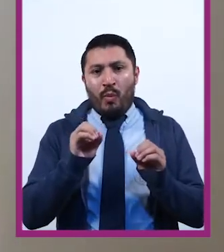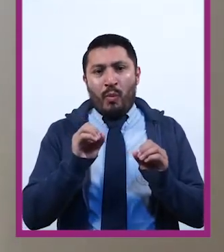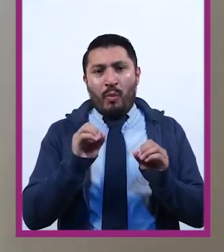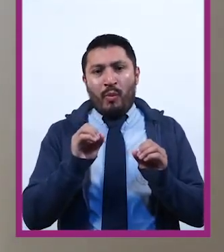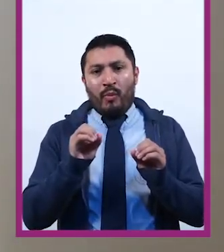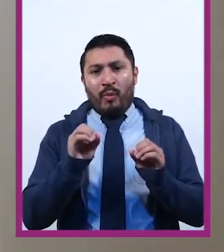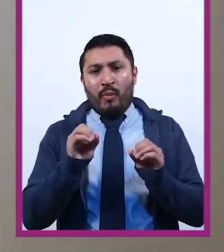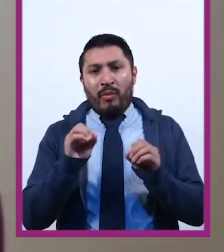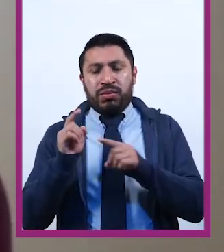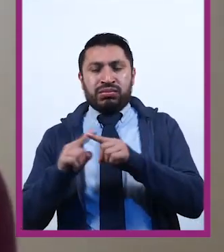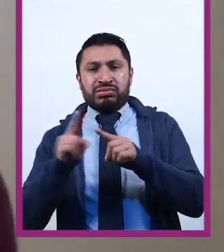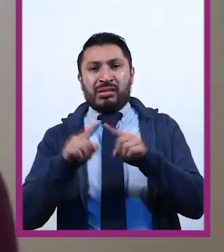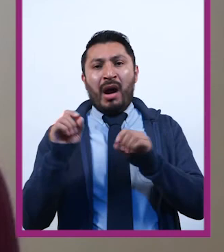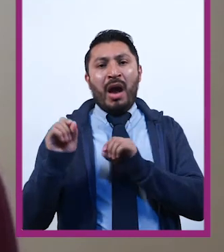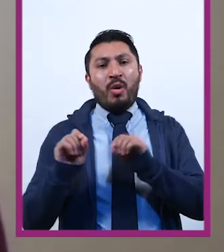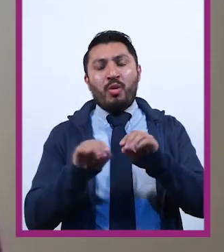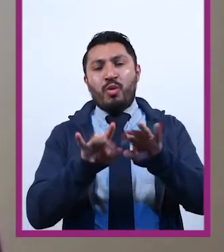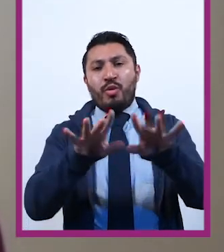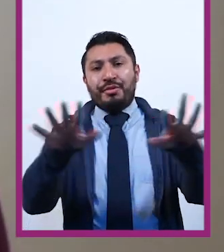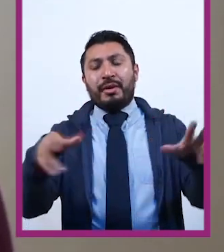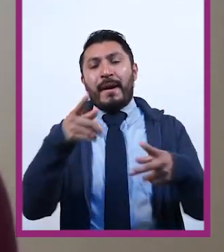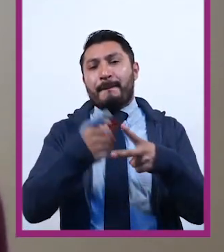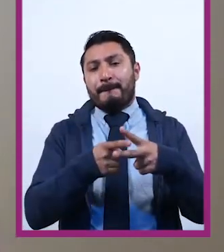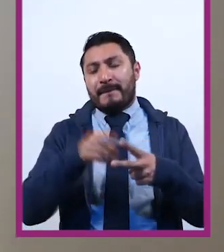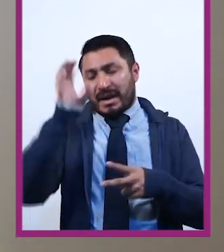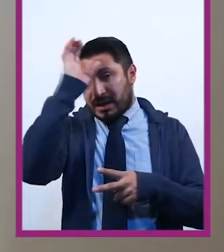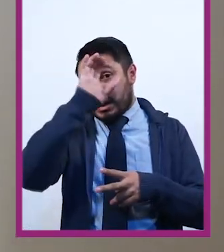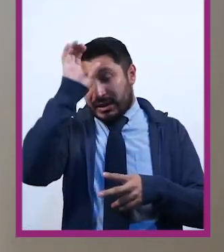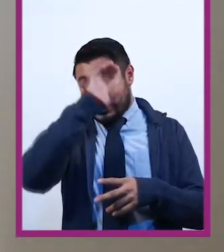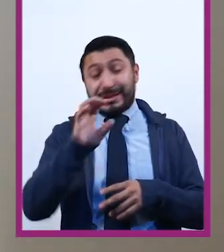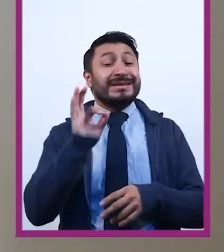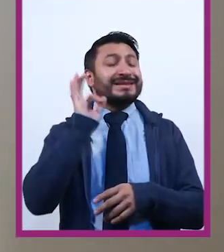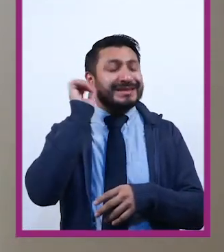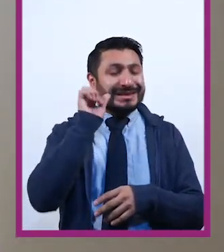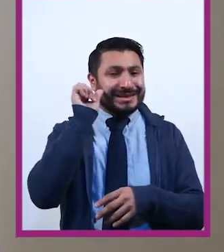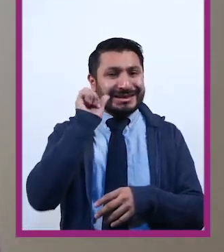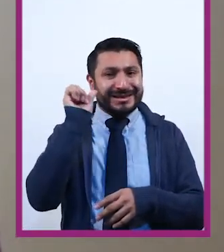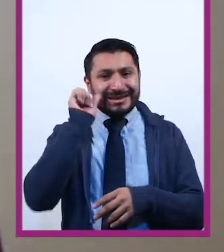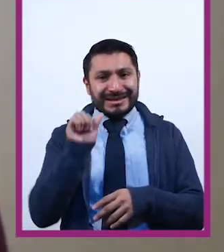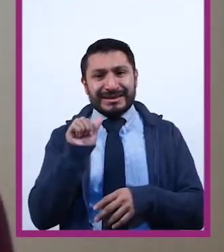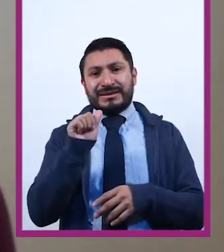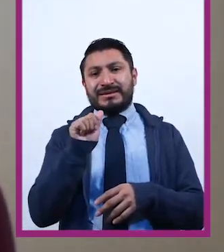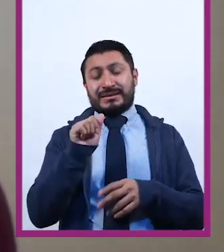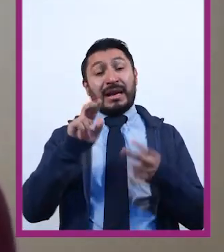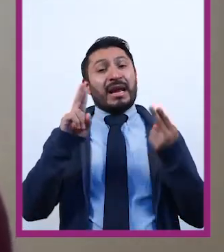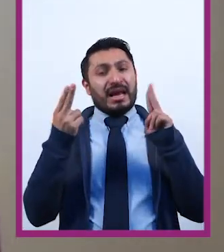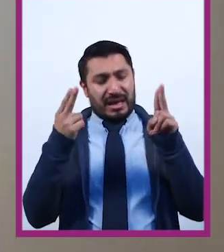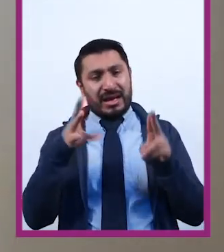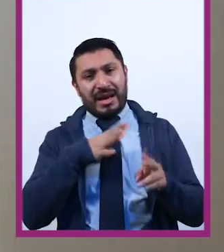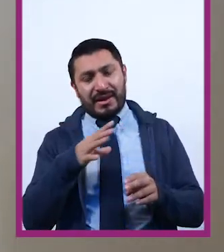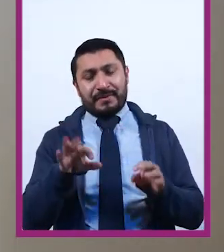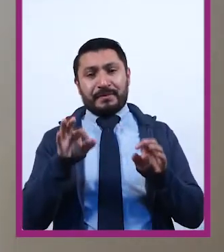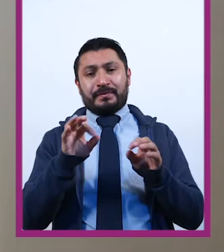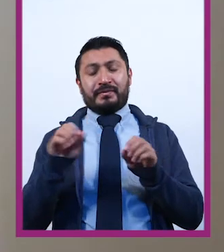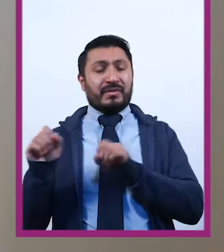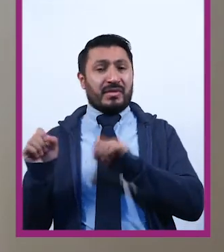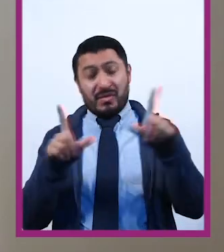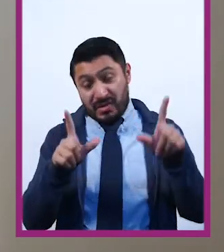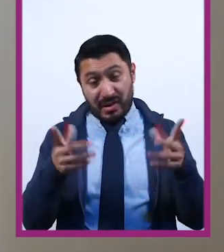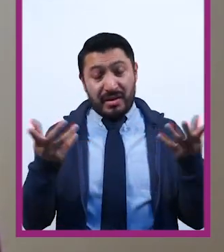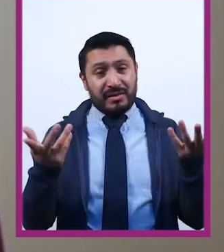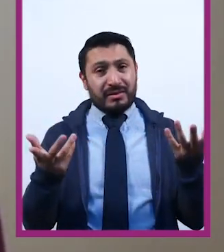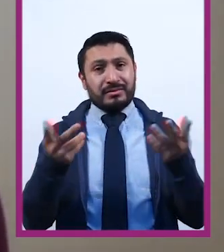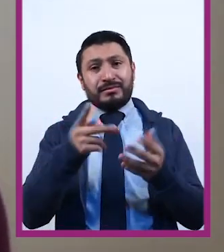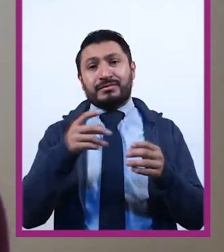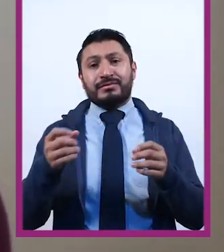o investigar sobre divulgación de las matemáticas y las ciencias. Siempre pues las universidades tienen su programa de